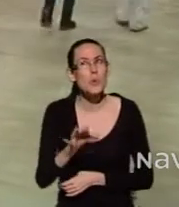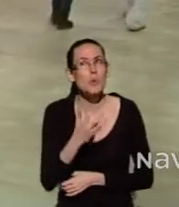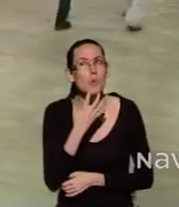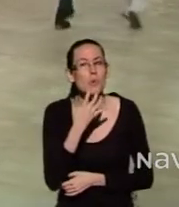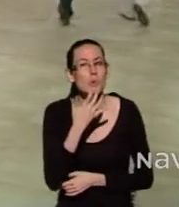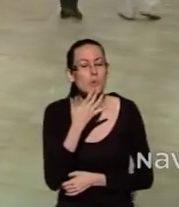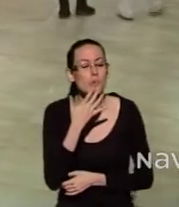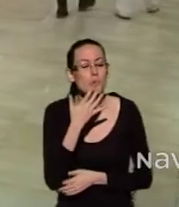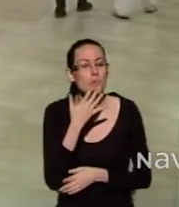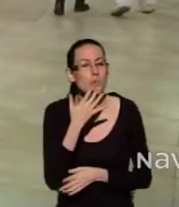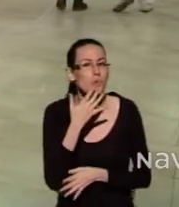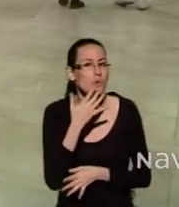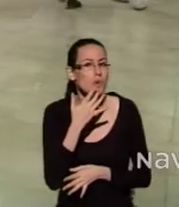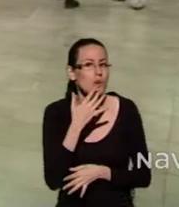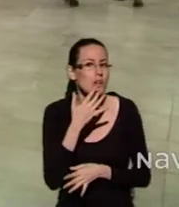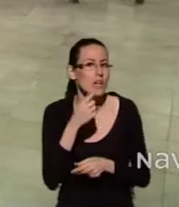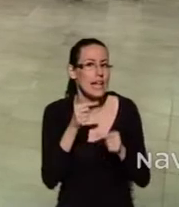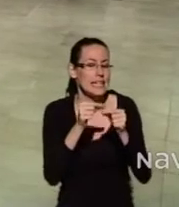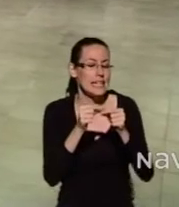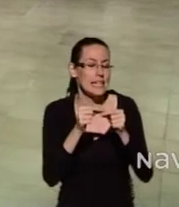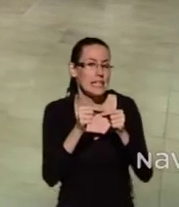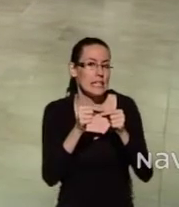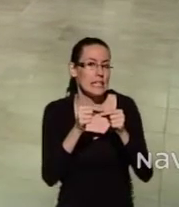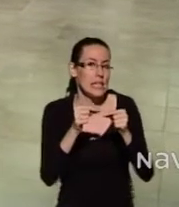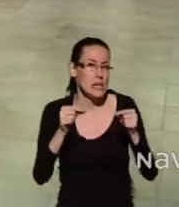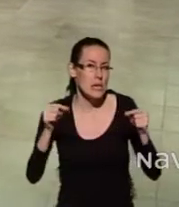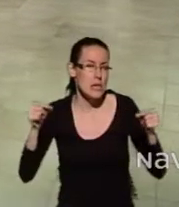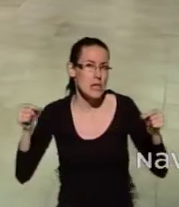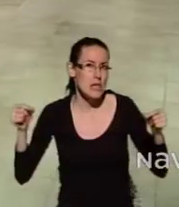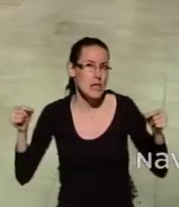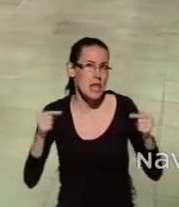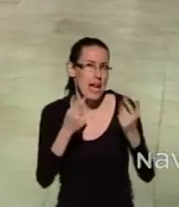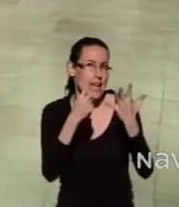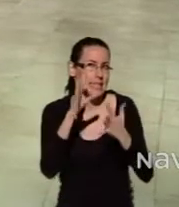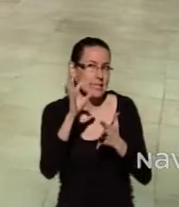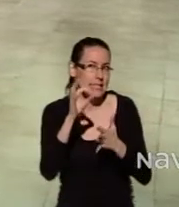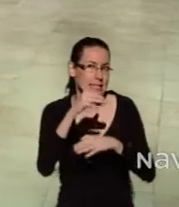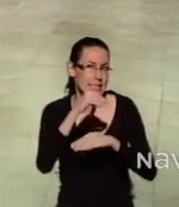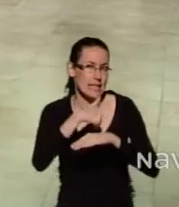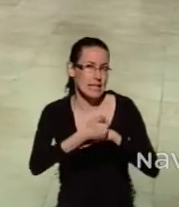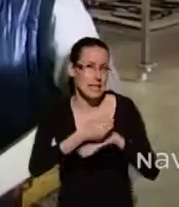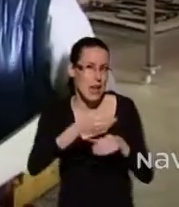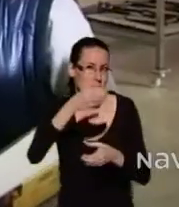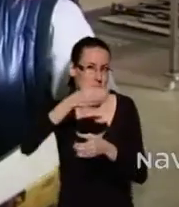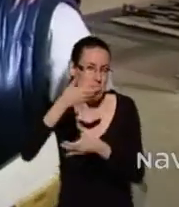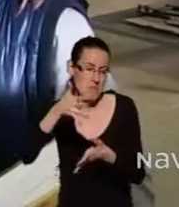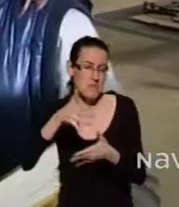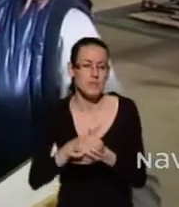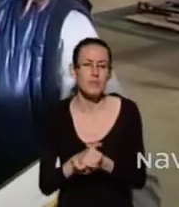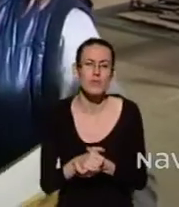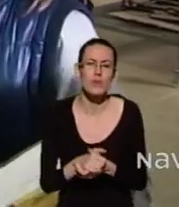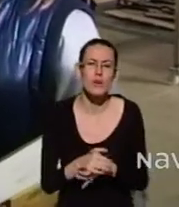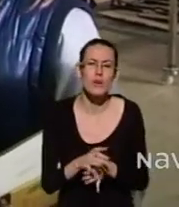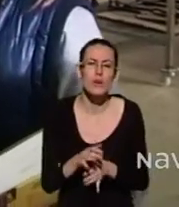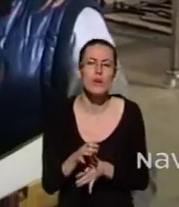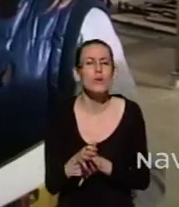lo de 60 barras, el doble o el triple. Vale, pues lo pones en mi cuenta, ¿vale? Sí, tranquilamente, muy bien. Oye, por cierto, ¿y qué pasó con el